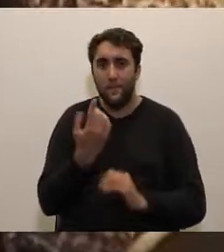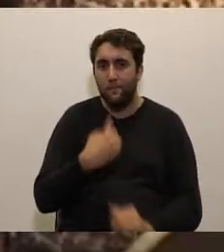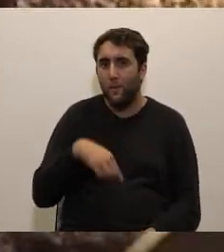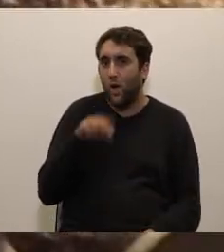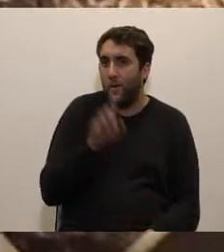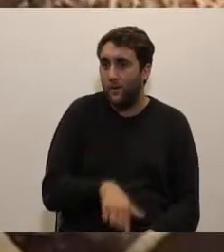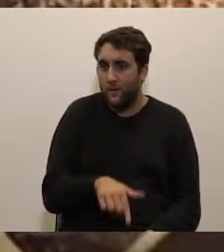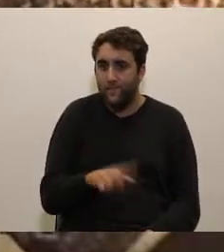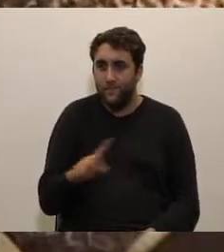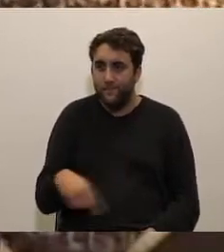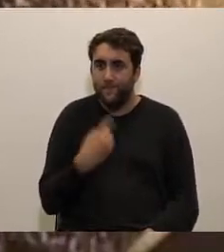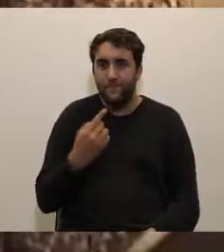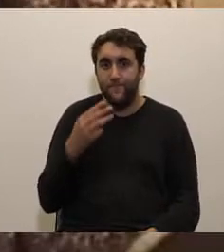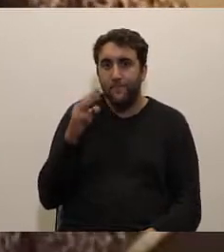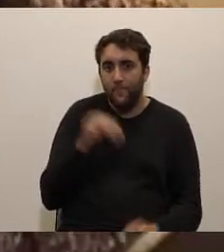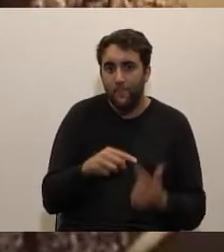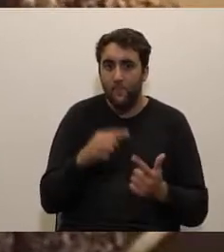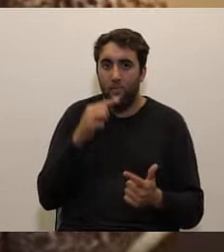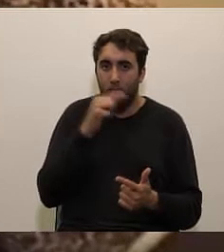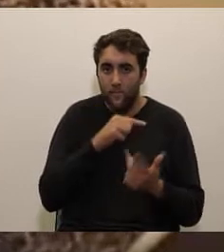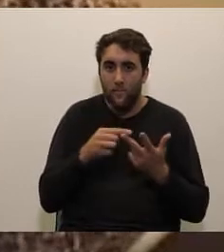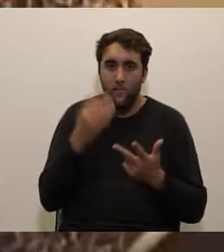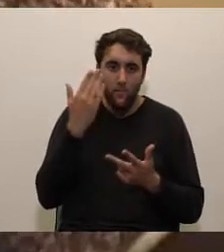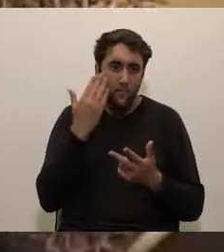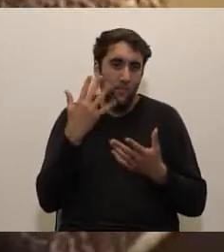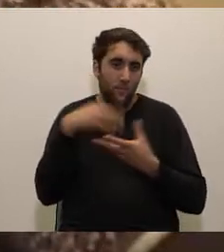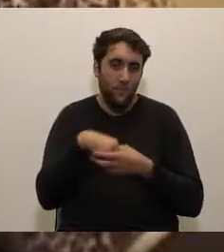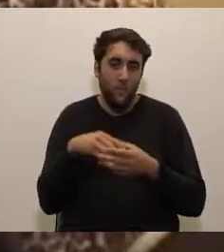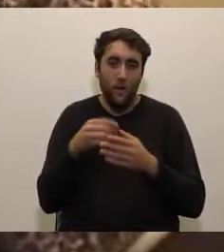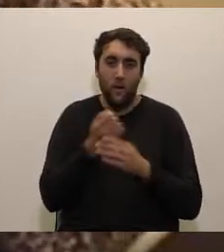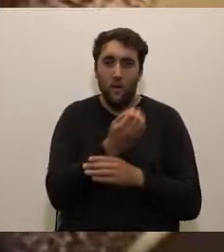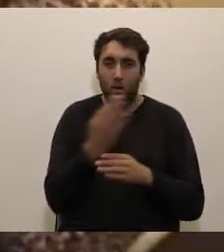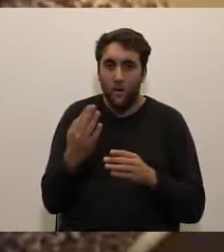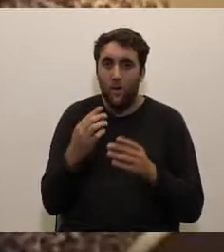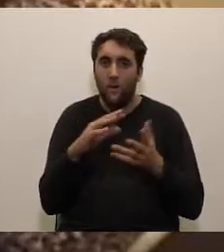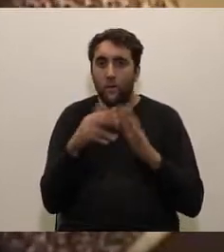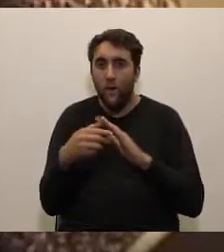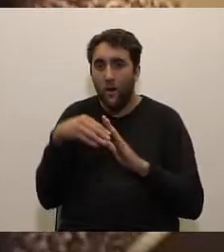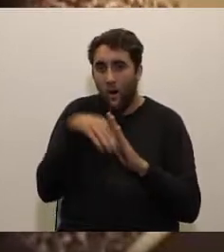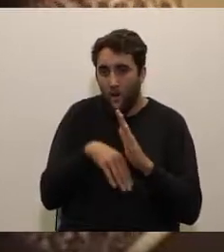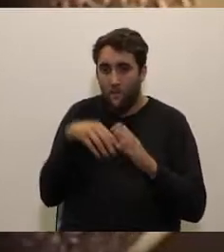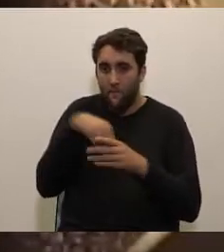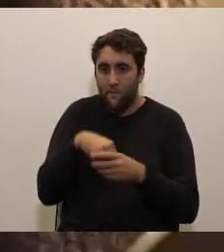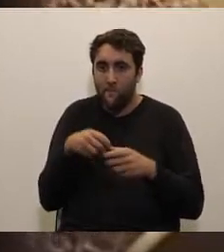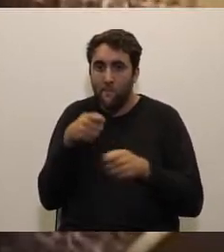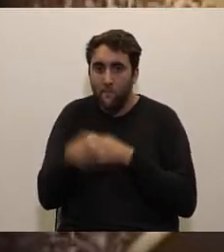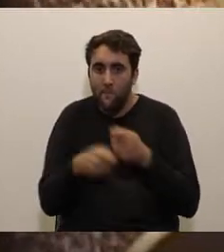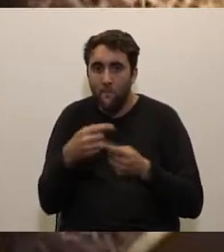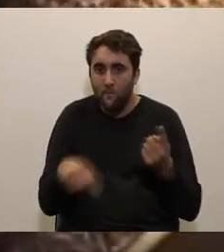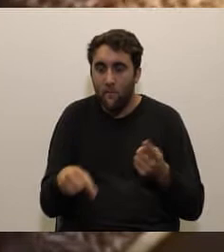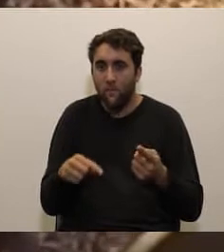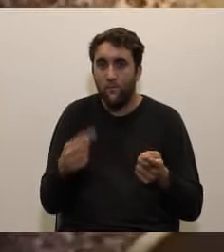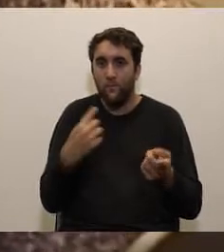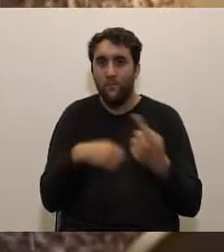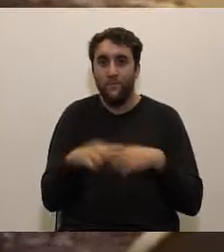prioridad para las redes sociales, que organiza el contenido por algoritmos que premian, digamos, cierta